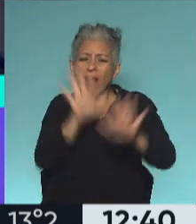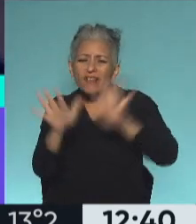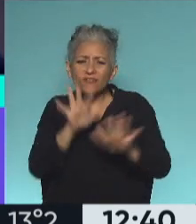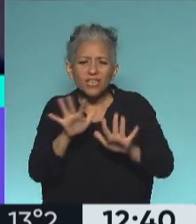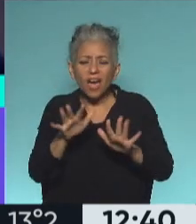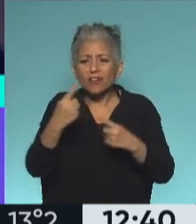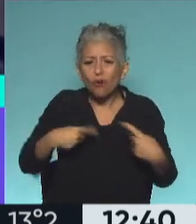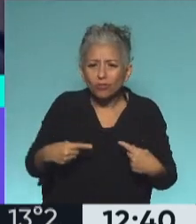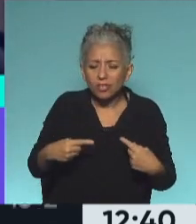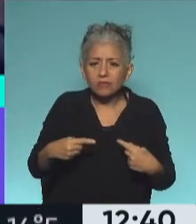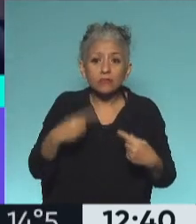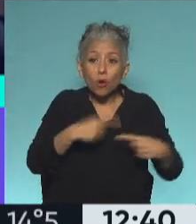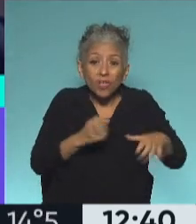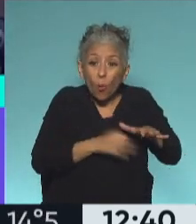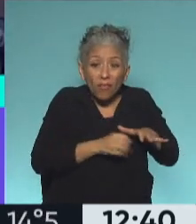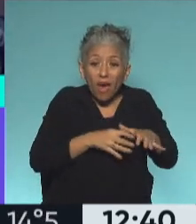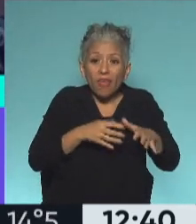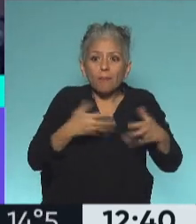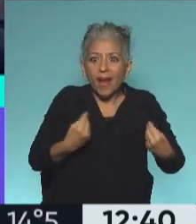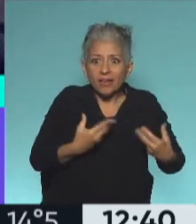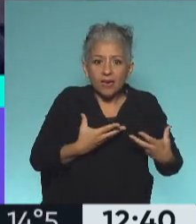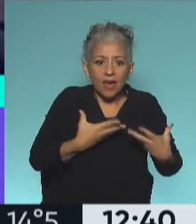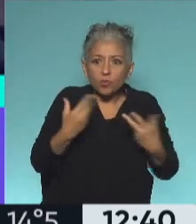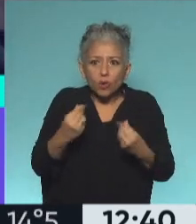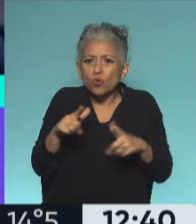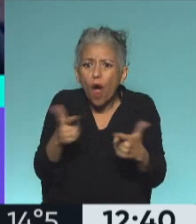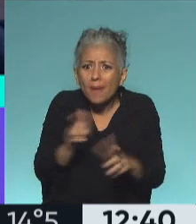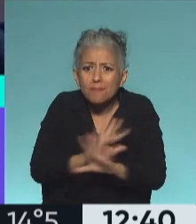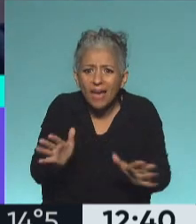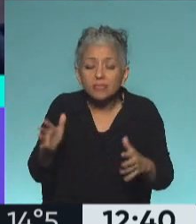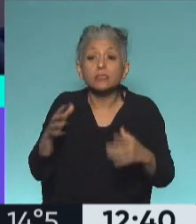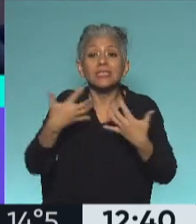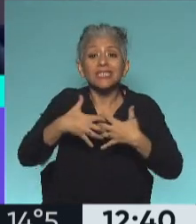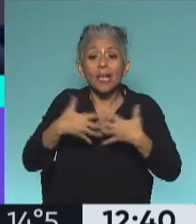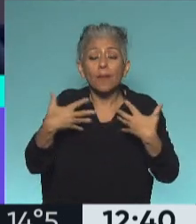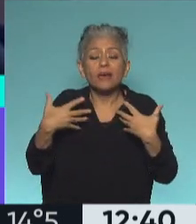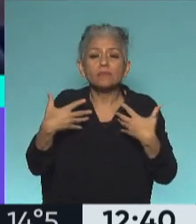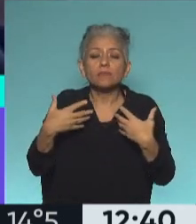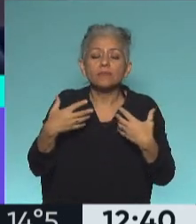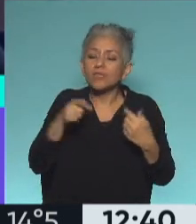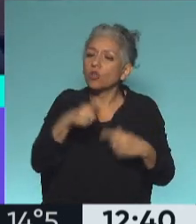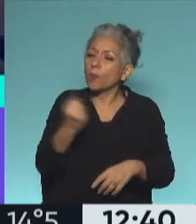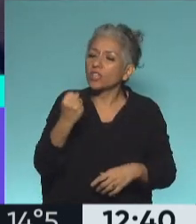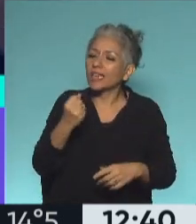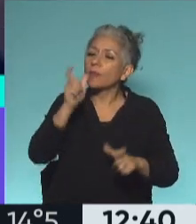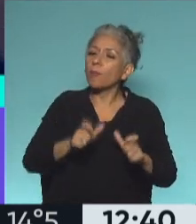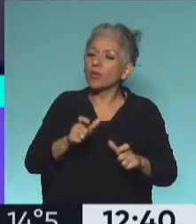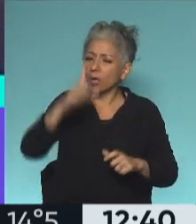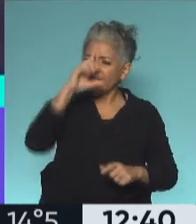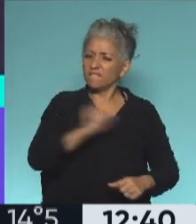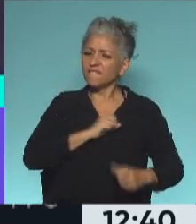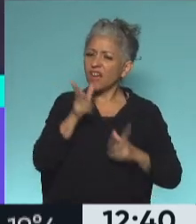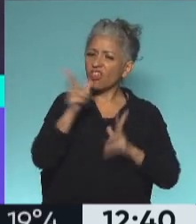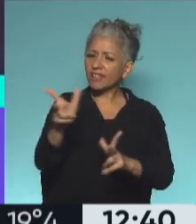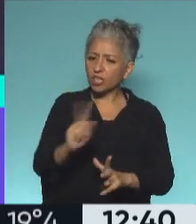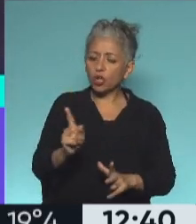más reservas, no hay más reservas. Y no nos olvidemos una cosa, si el sistema, y esto es muy importante, lo que pasa es que nadie se anima a decirlo, si el sistema